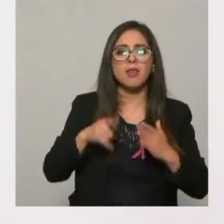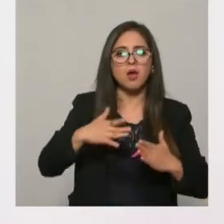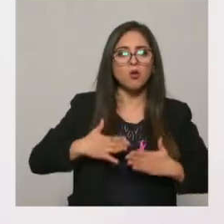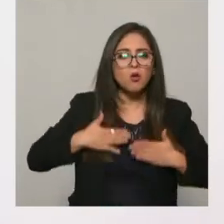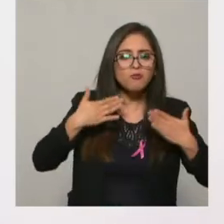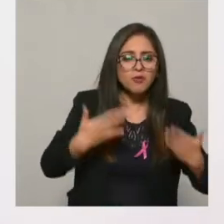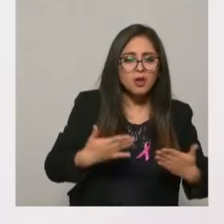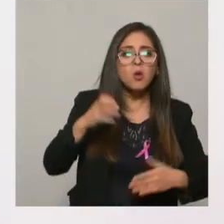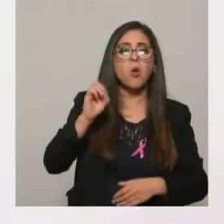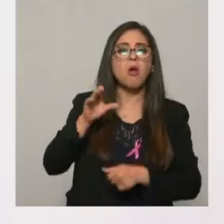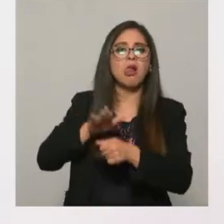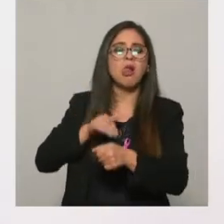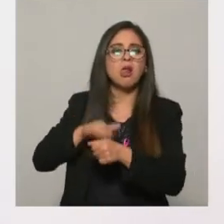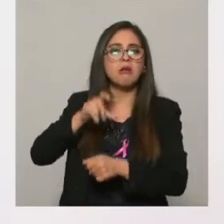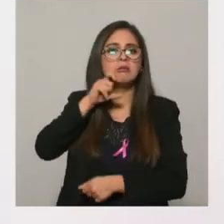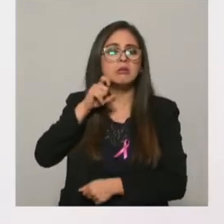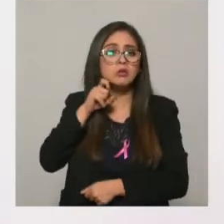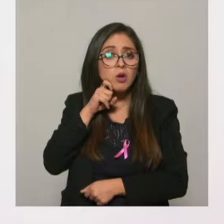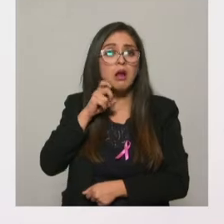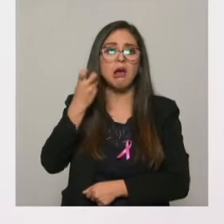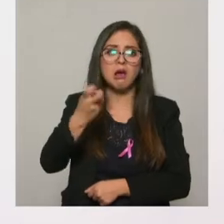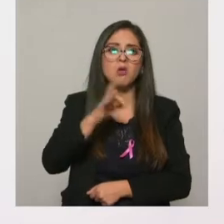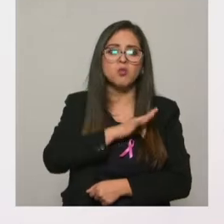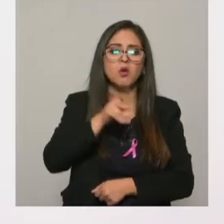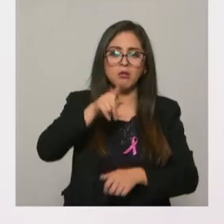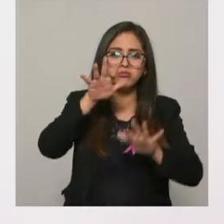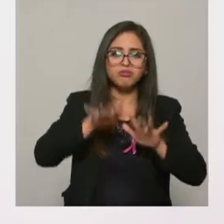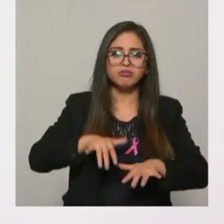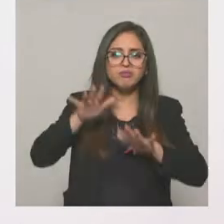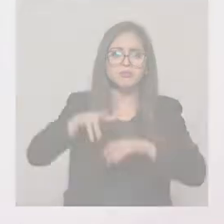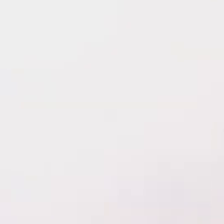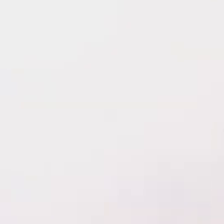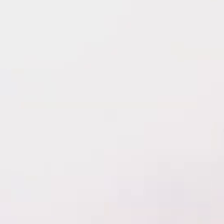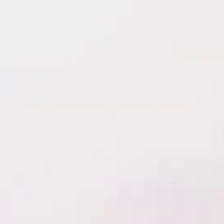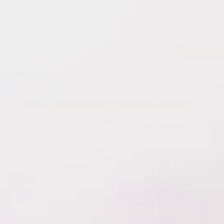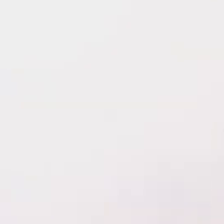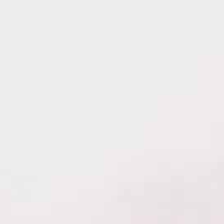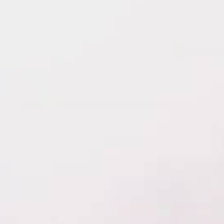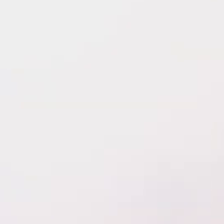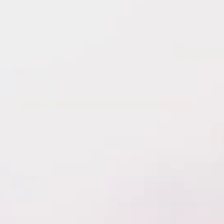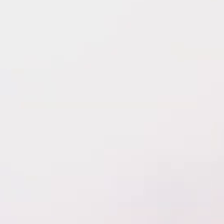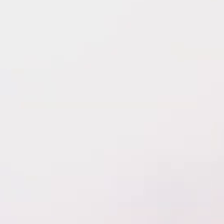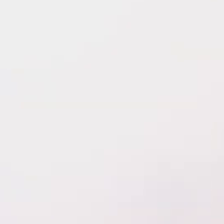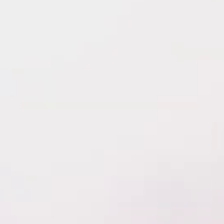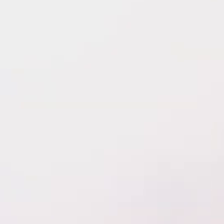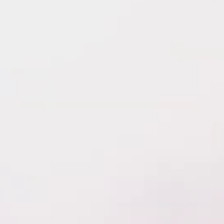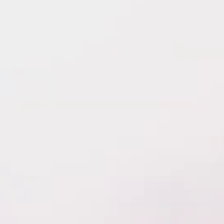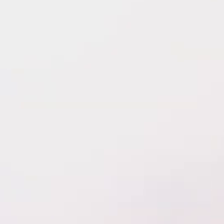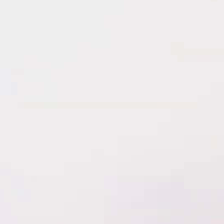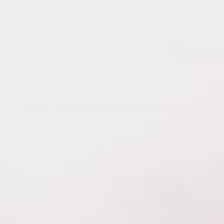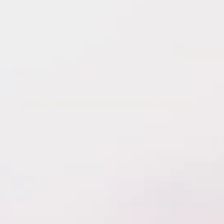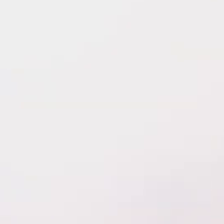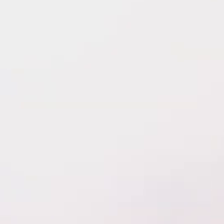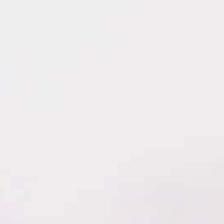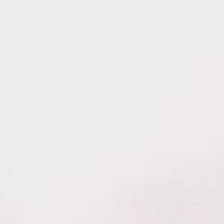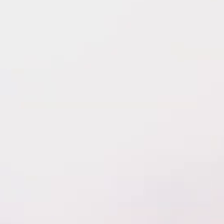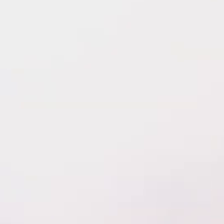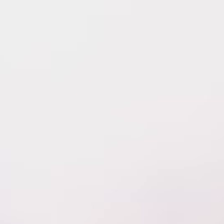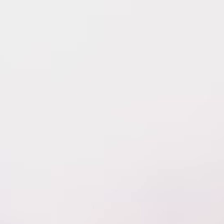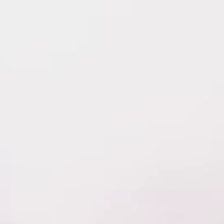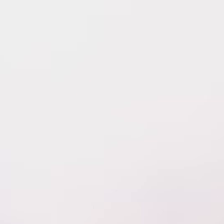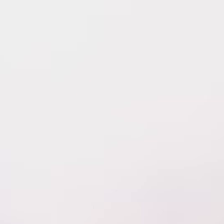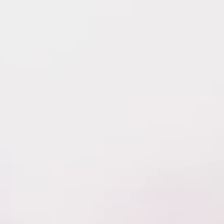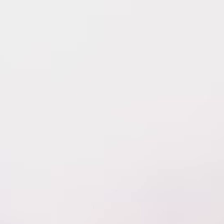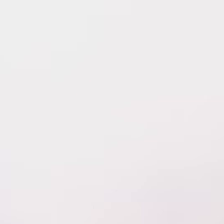acoso sexual puede ser presentado virtualmente, porque cuando nos ocurre un delito, pues lo más seguro es que no tengamos tiempo de